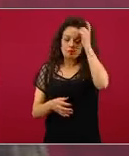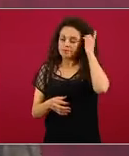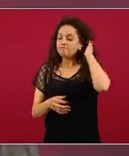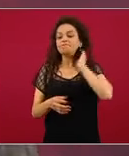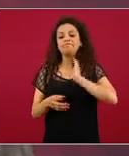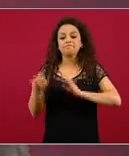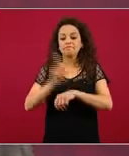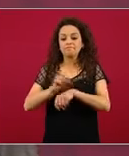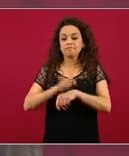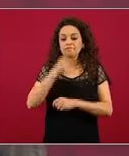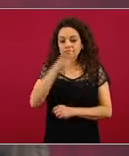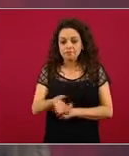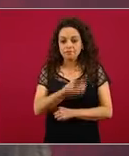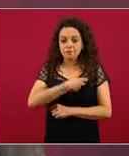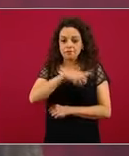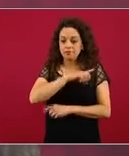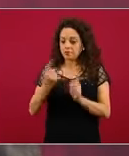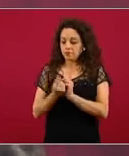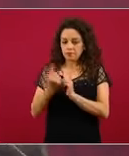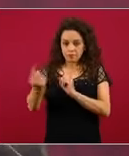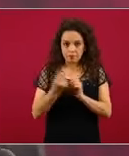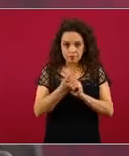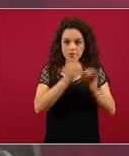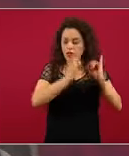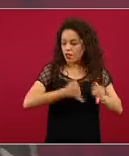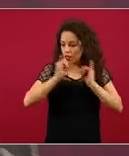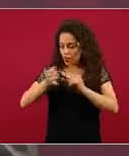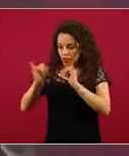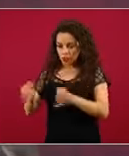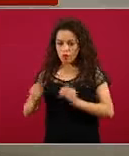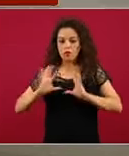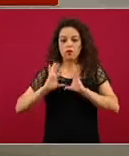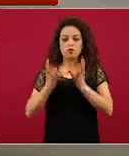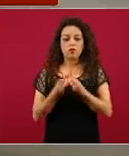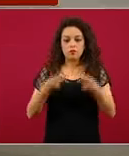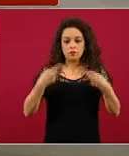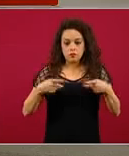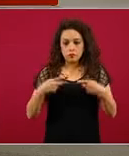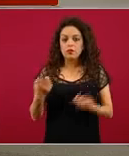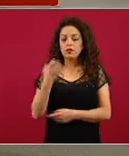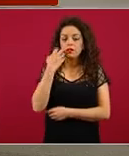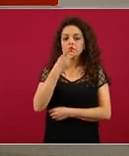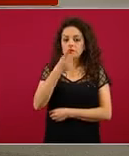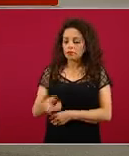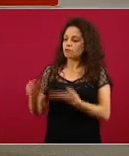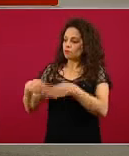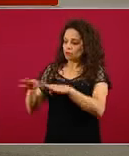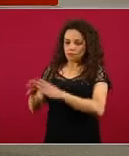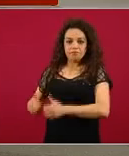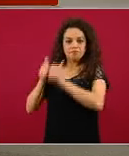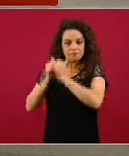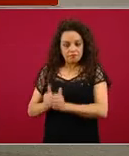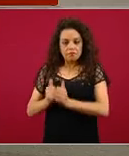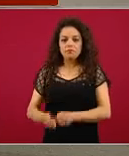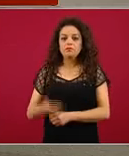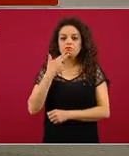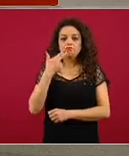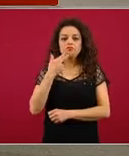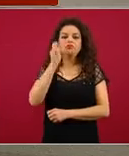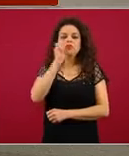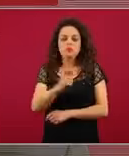días: sana distancia individual, sana distancia colectiva, es decir, quédate en casa, uso de mecanismos de barrera como